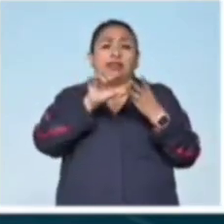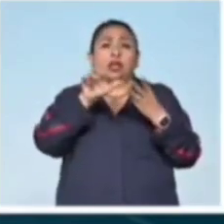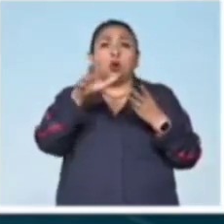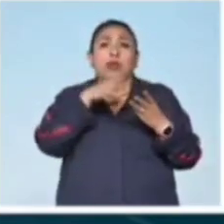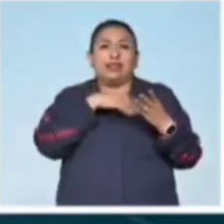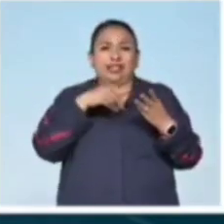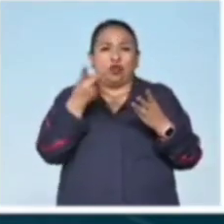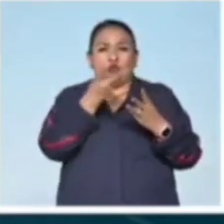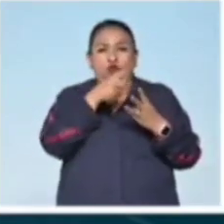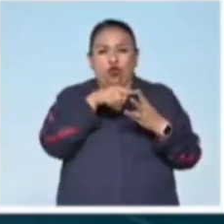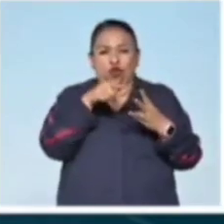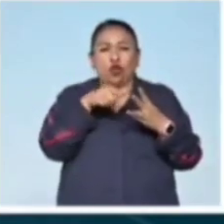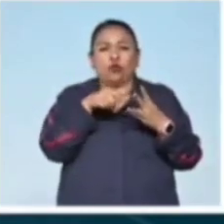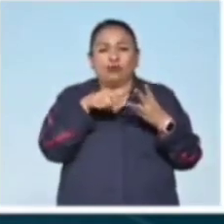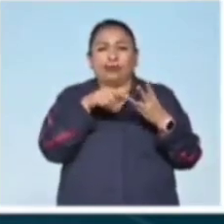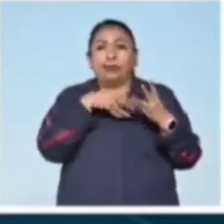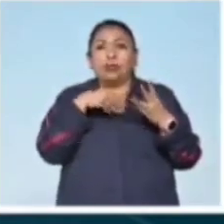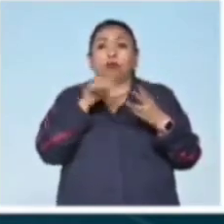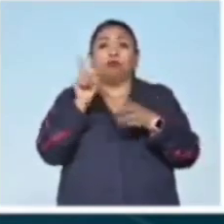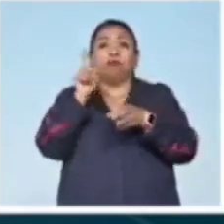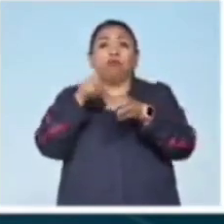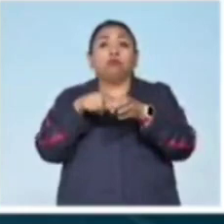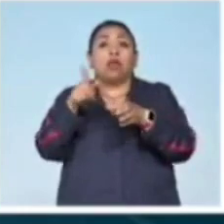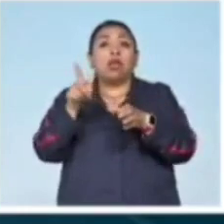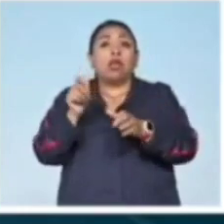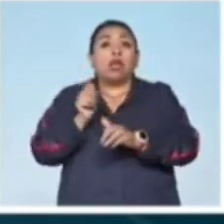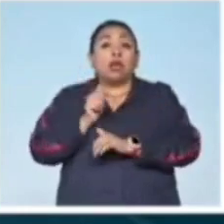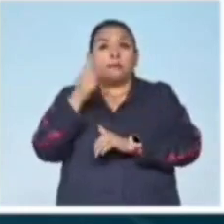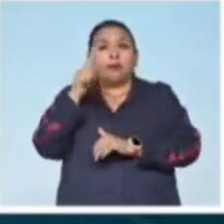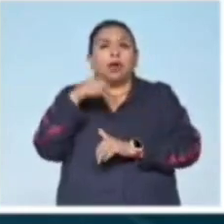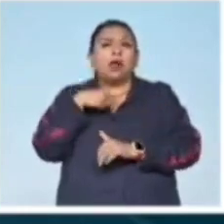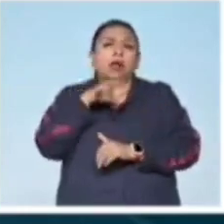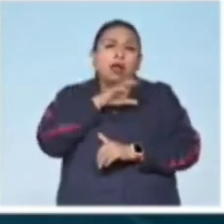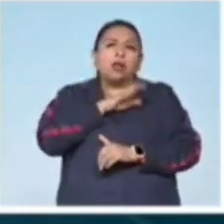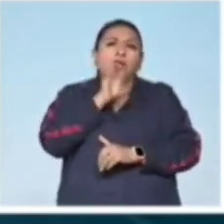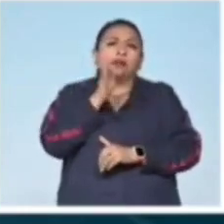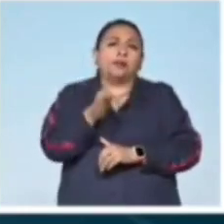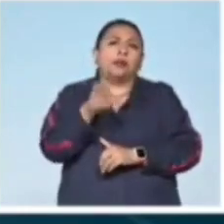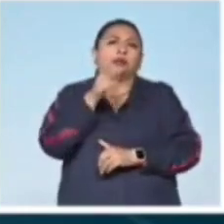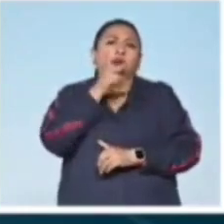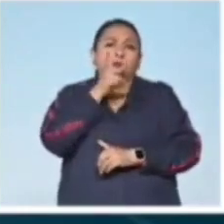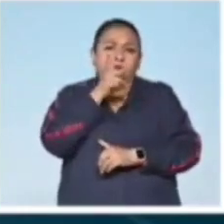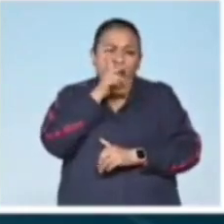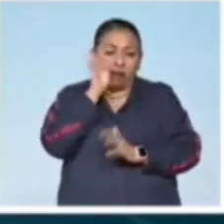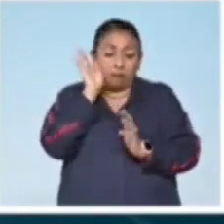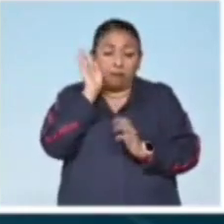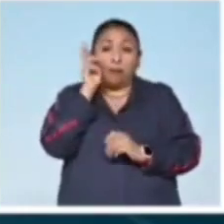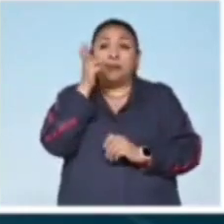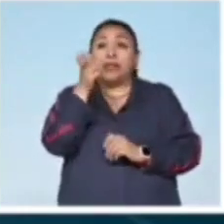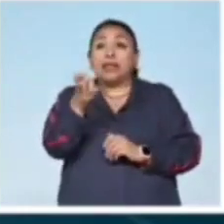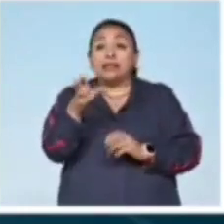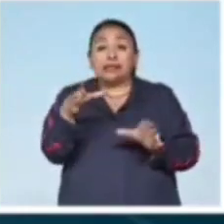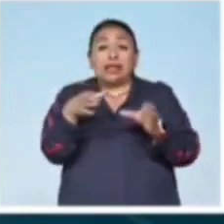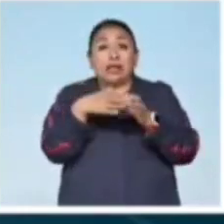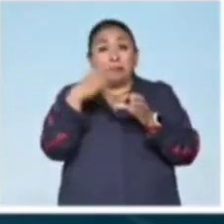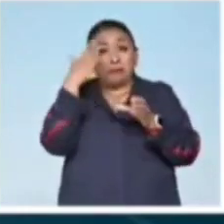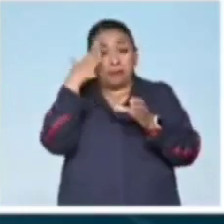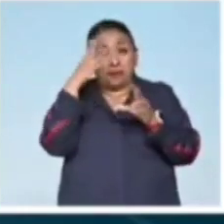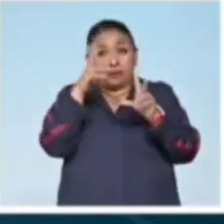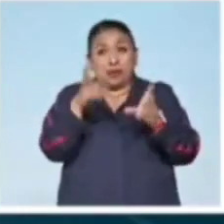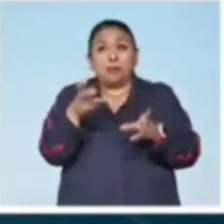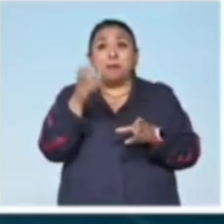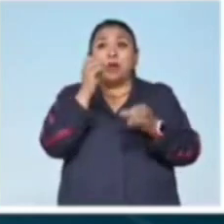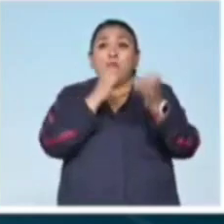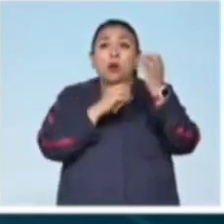hijo de este matrimonio que se enlista en el ejército para lograr el cariño y la aprobación de su padre. Este es el núcleo central de la obra